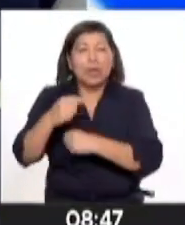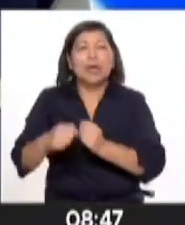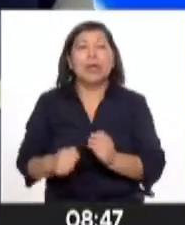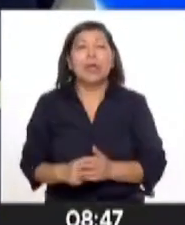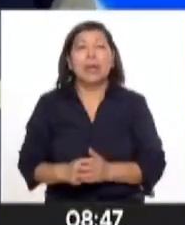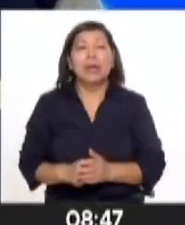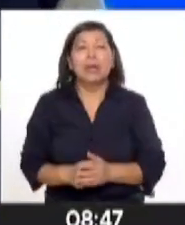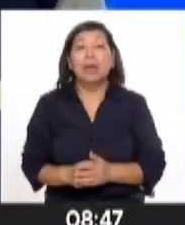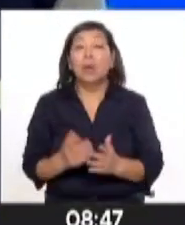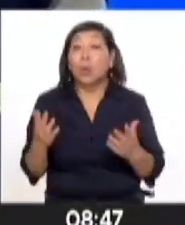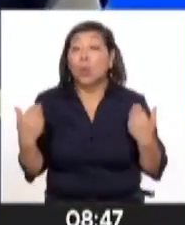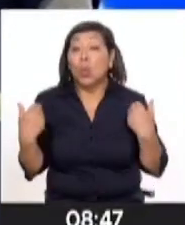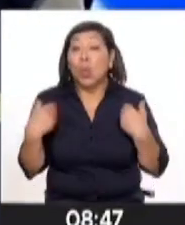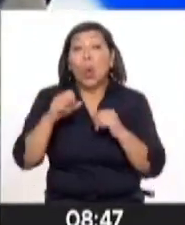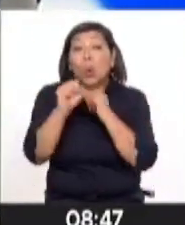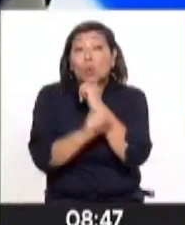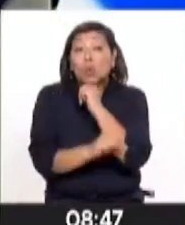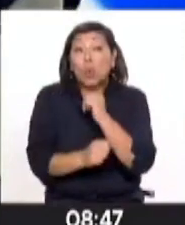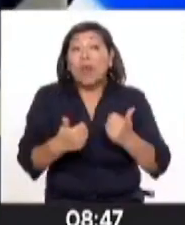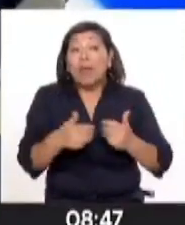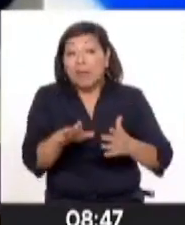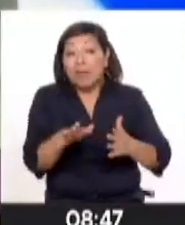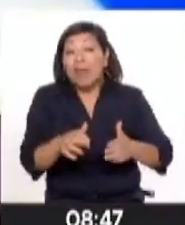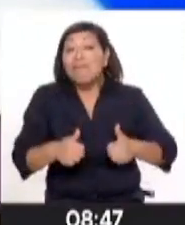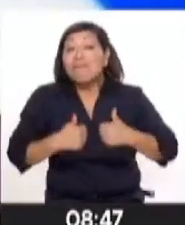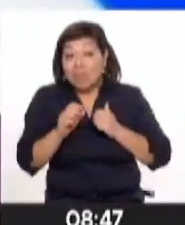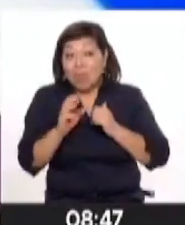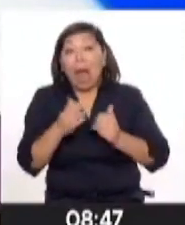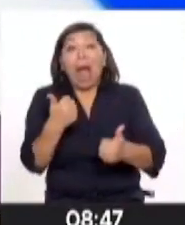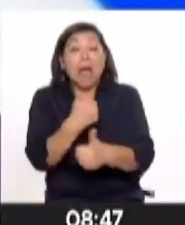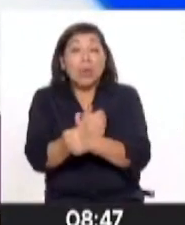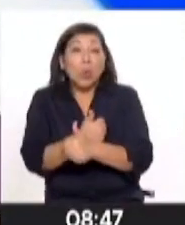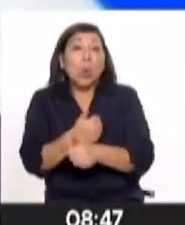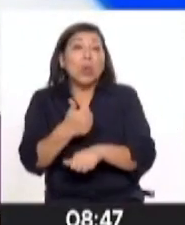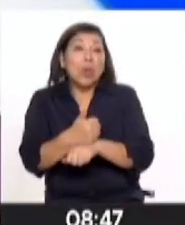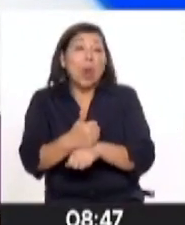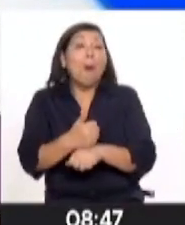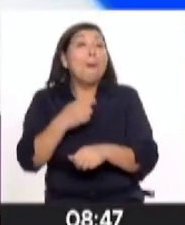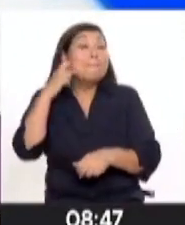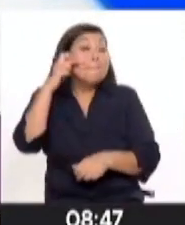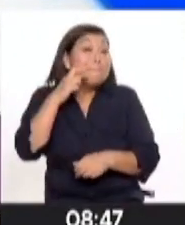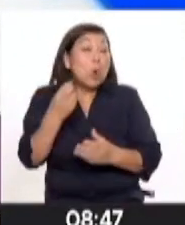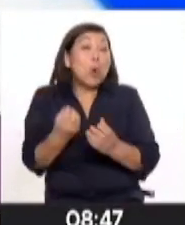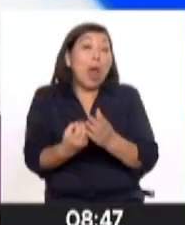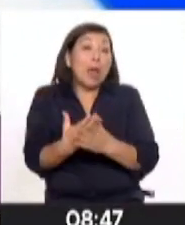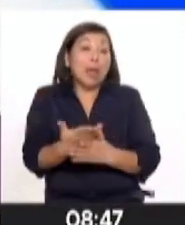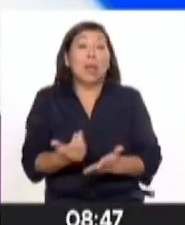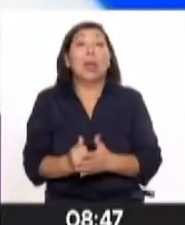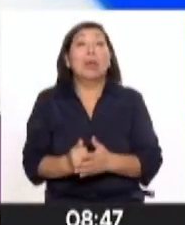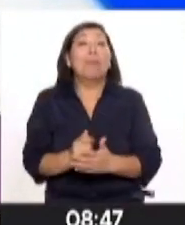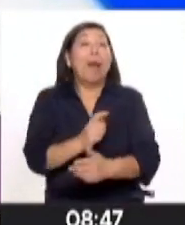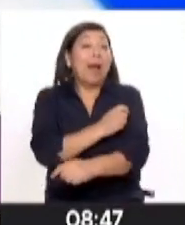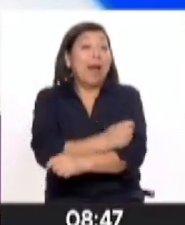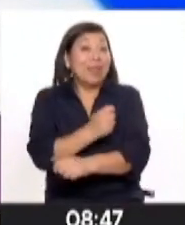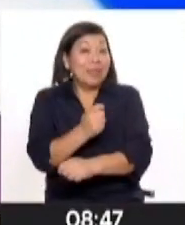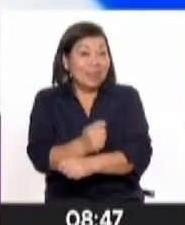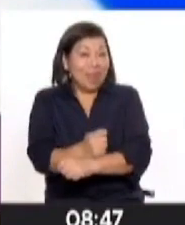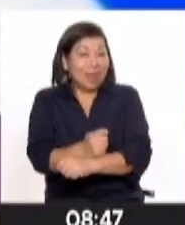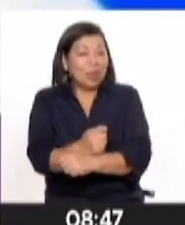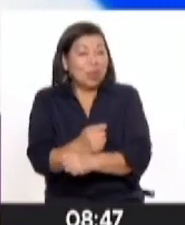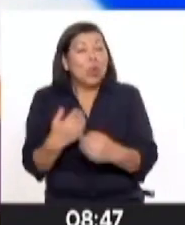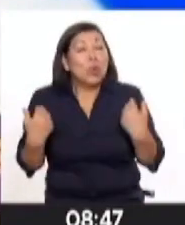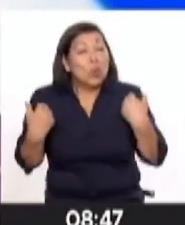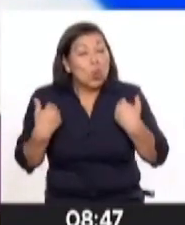especial, así que abrigarse por favor los que se encuentren en esta zona, en Ayacucho, Apurímac, Cusco, Puno, Arequipa, Moquegua, Tacna, en zonas altas hay que